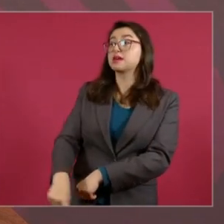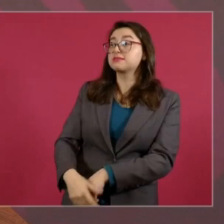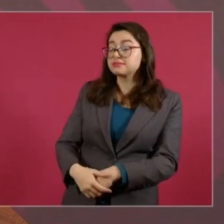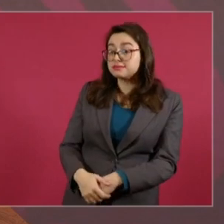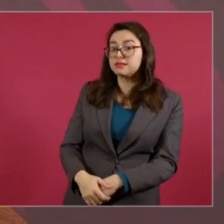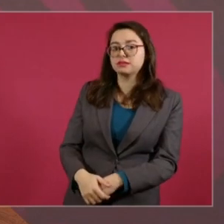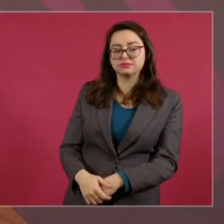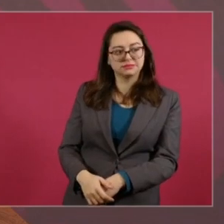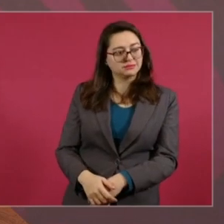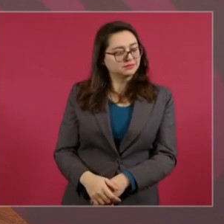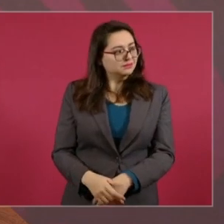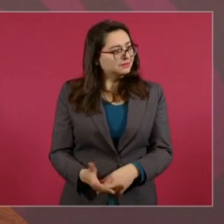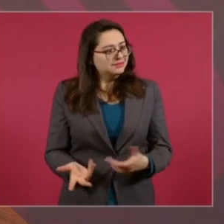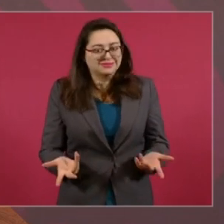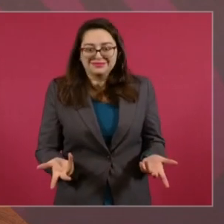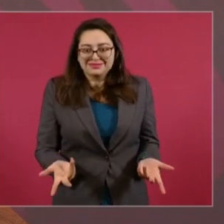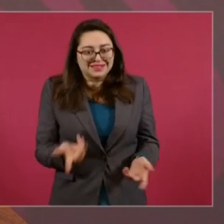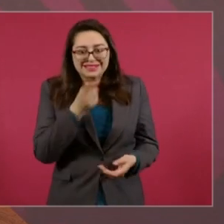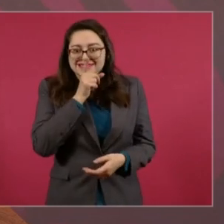lo que no es cierto.